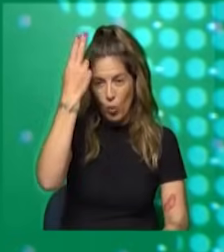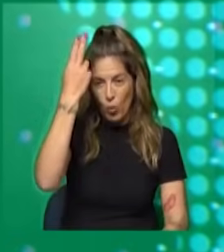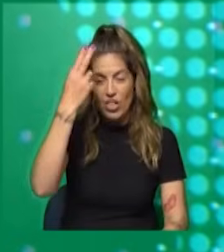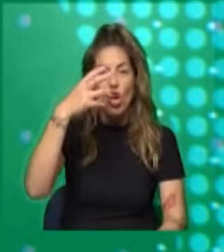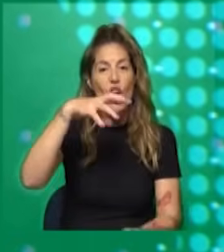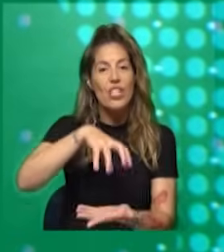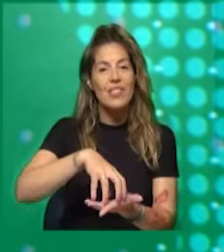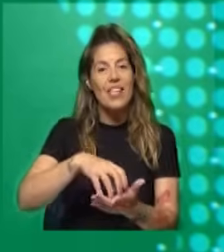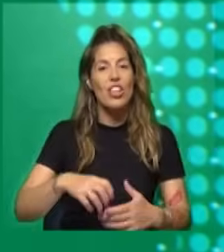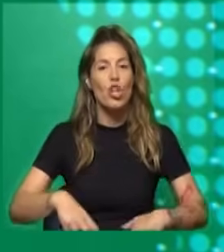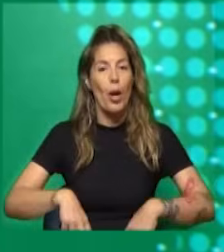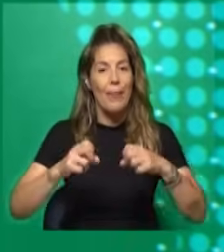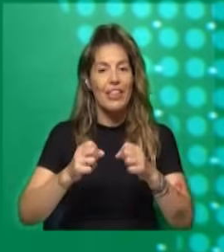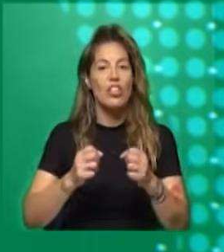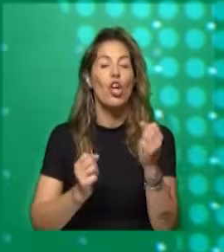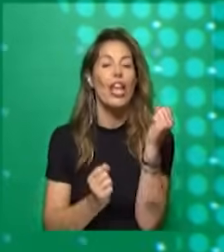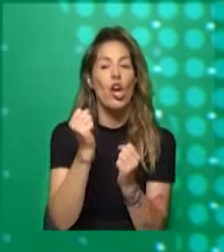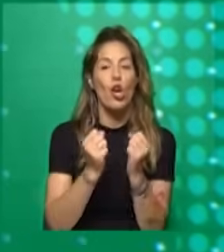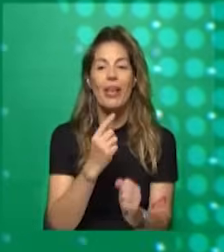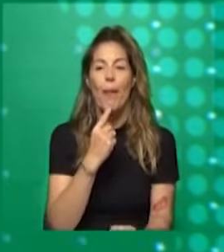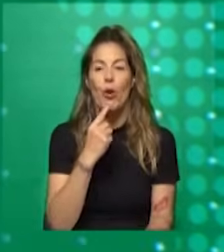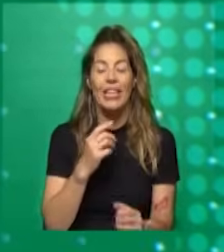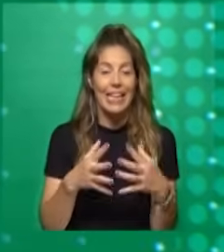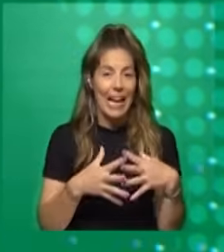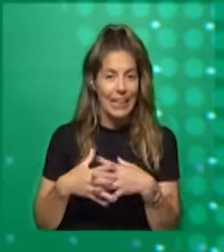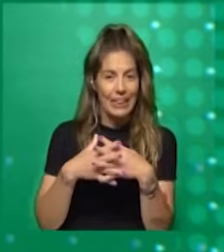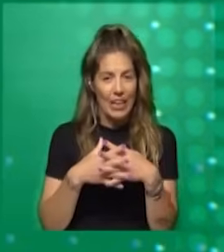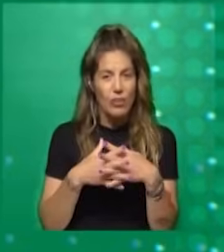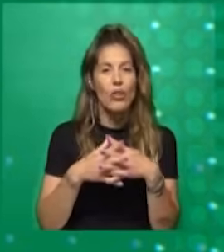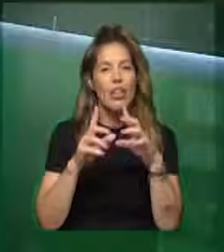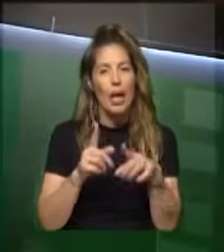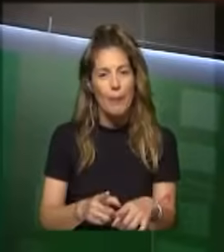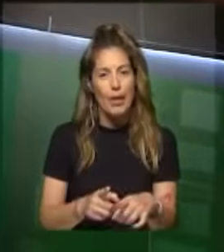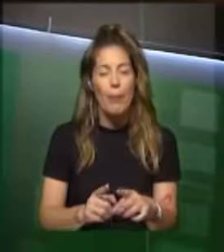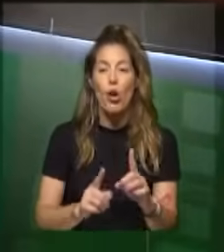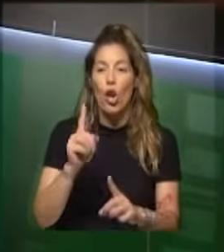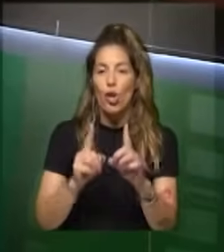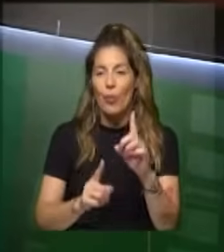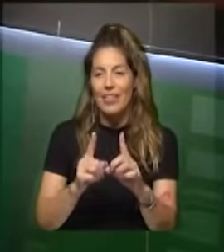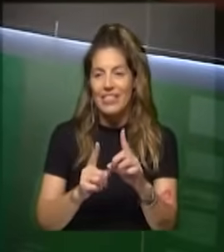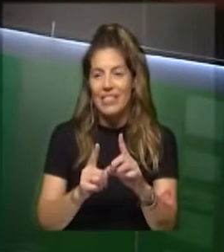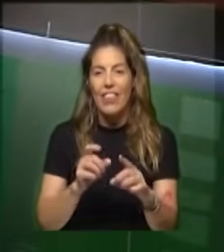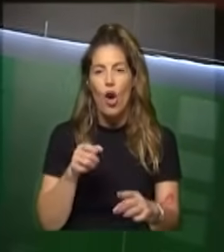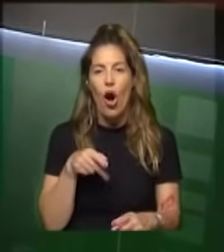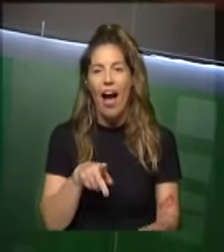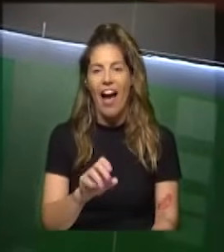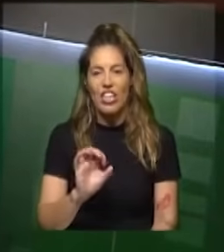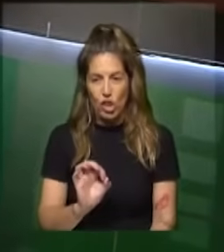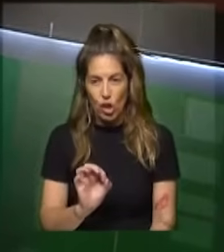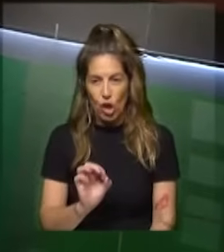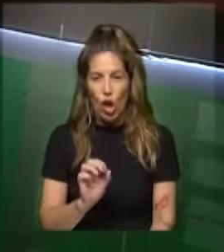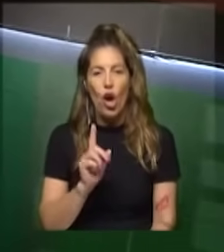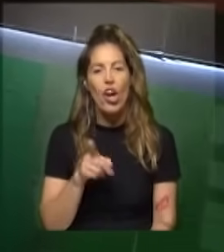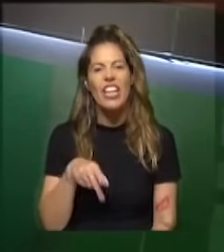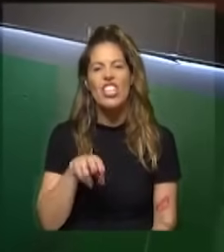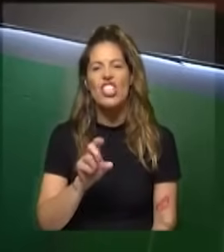de Investigación Económica y Política de los Estados Unidos y doctor en Geografía Económica por la Universidad Estatal de Ohio, Guillermo